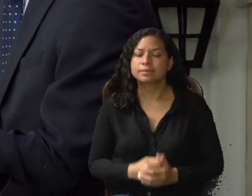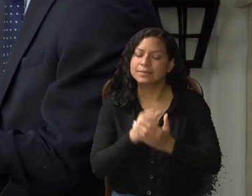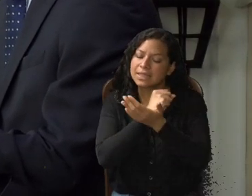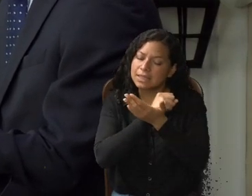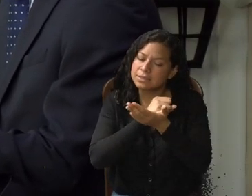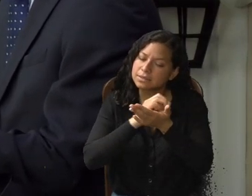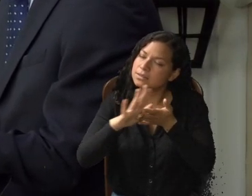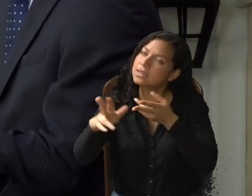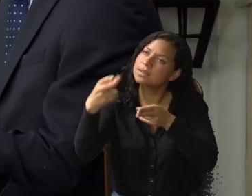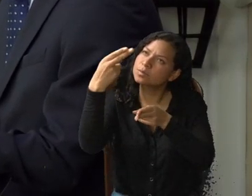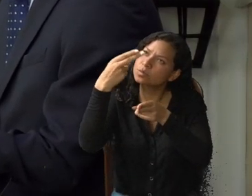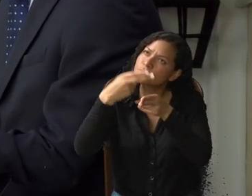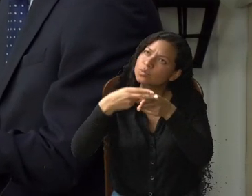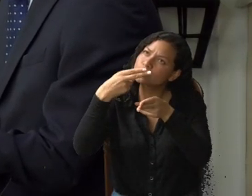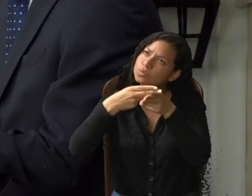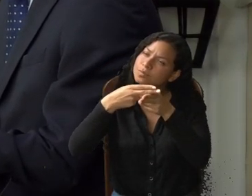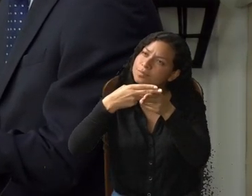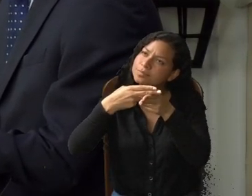santificado sea tu nombre.